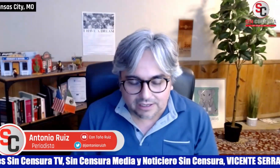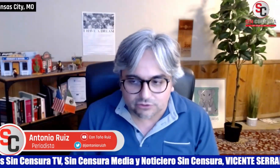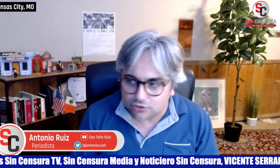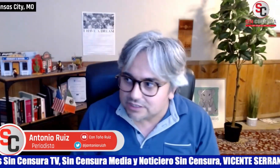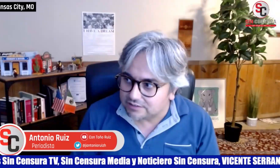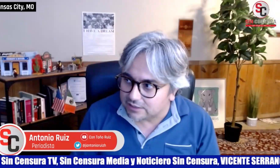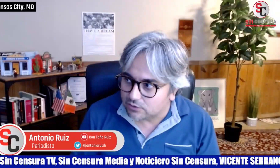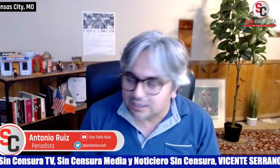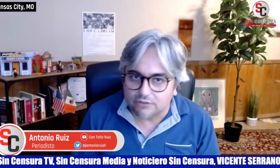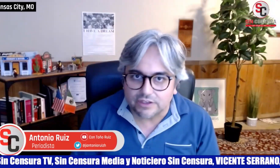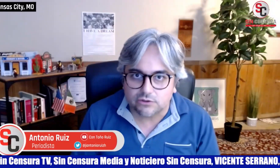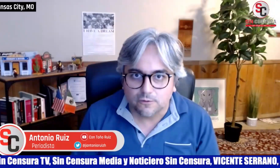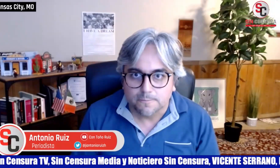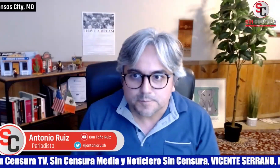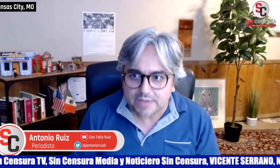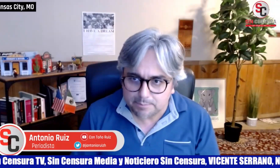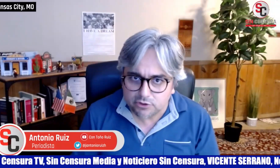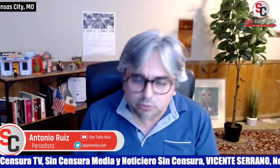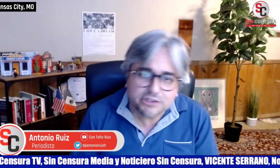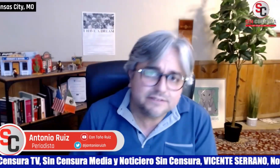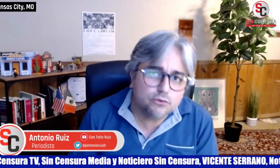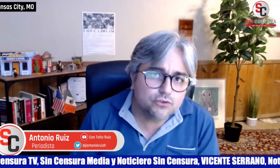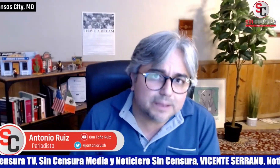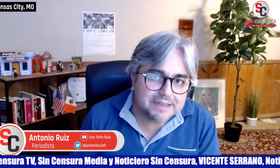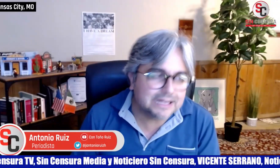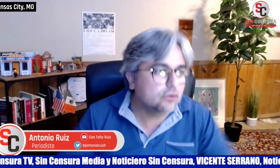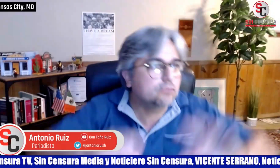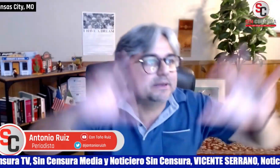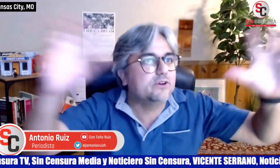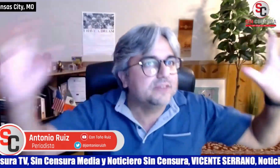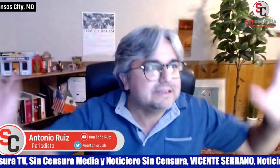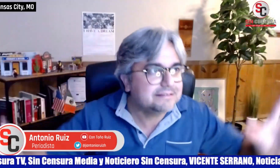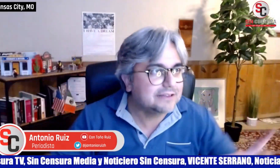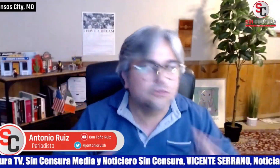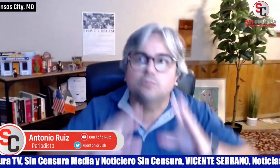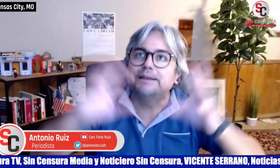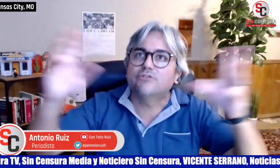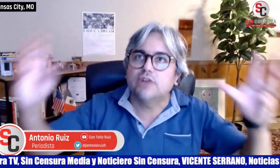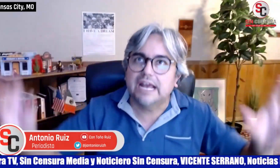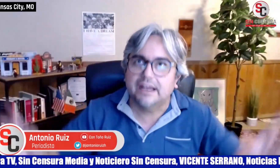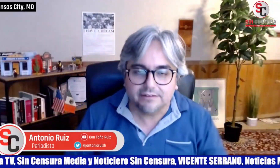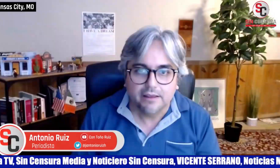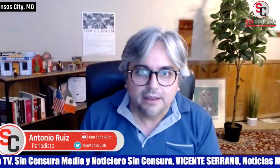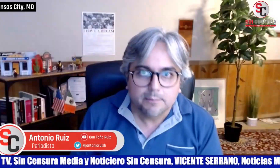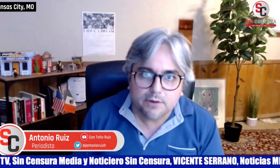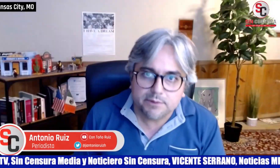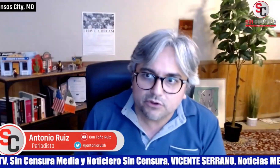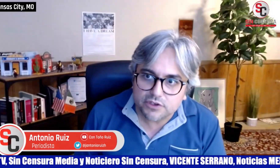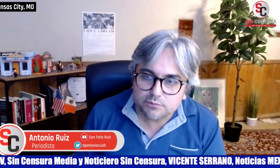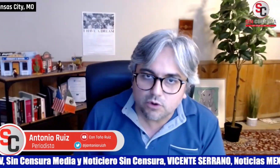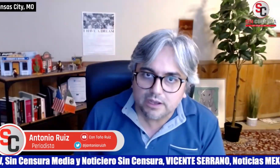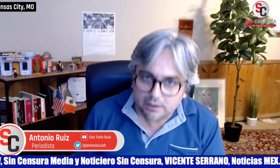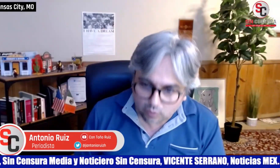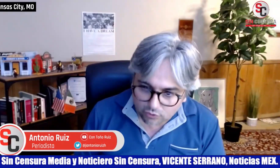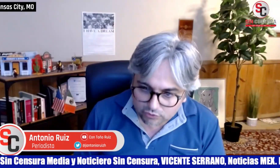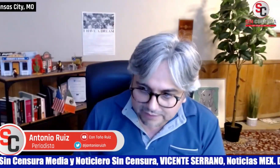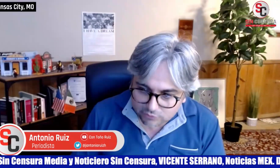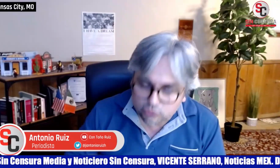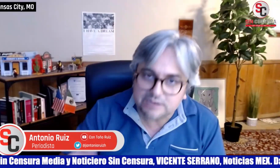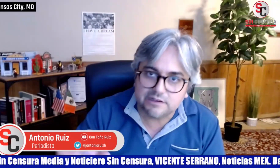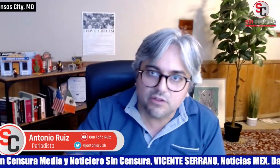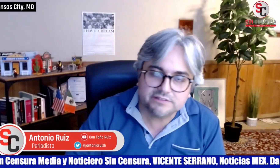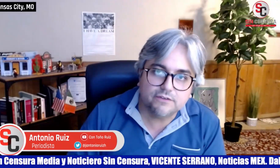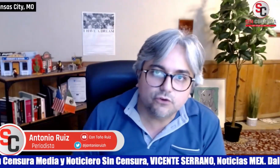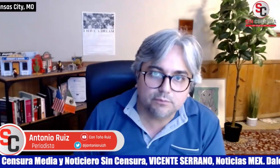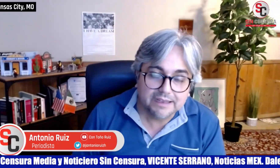caso. Estoy diciendo que en efecto el periodismo sí ha sido fundamental, no los periodistas, no los personajes, pero el periodismo, cuando ha